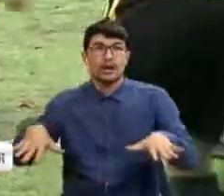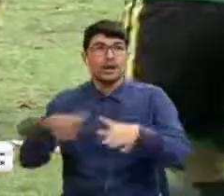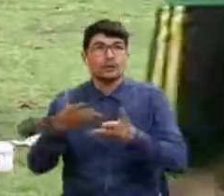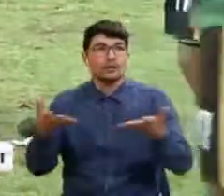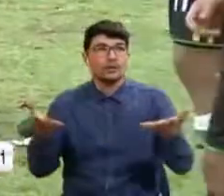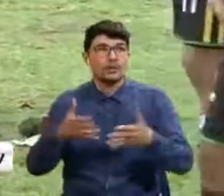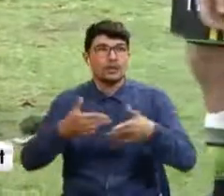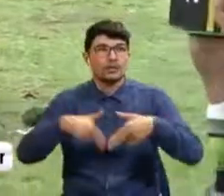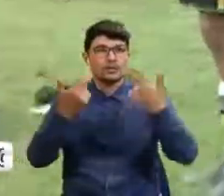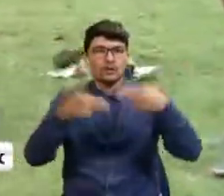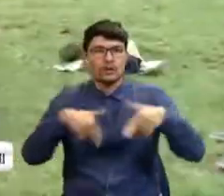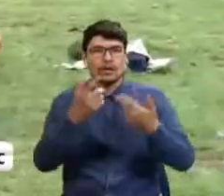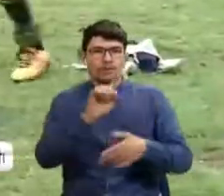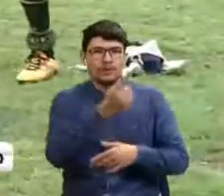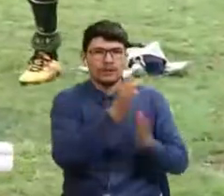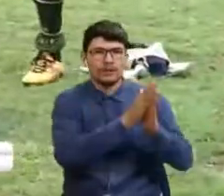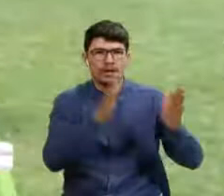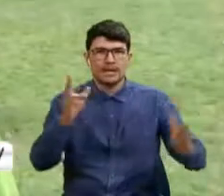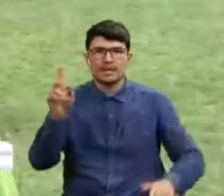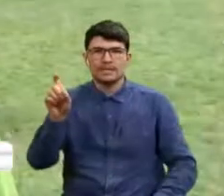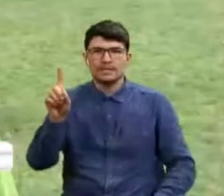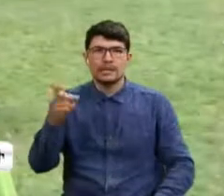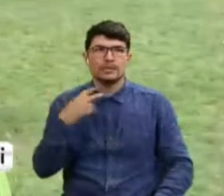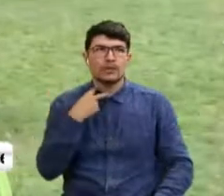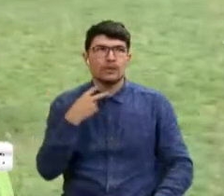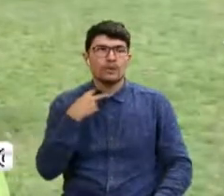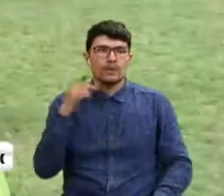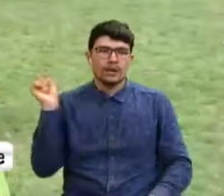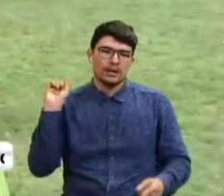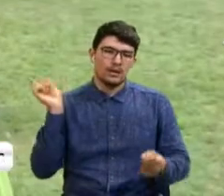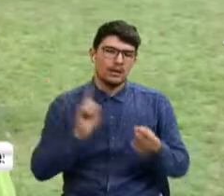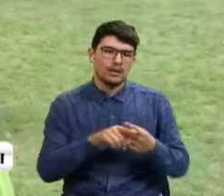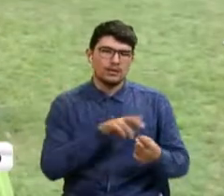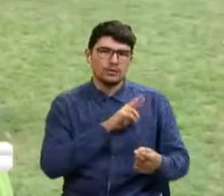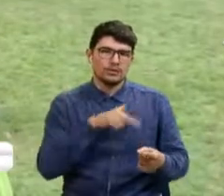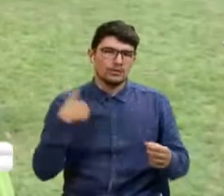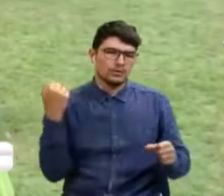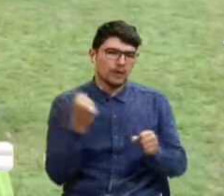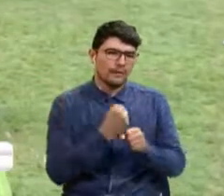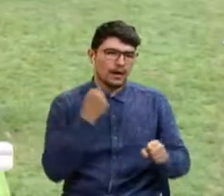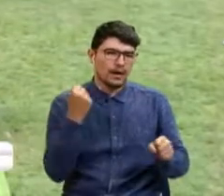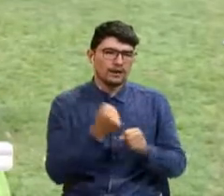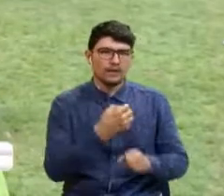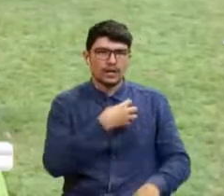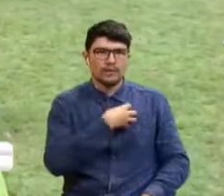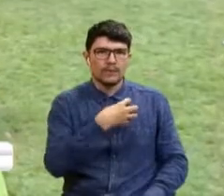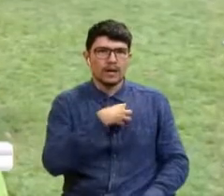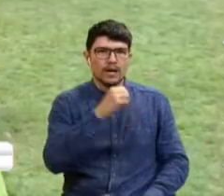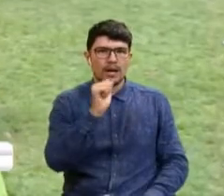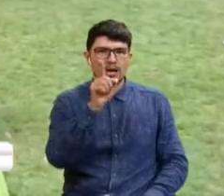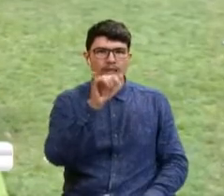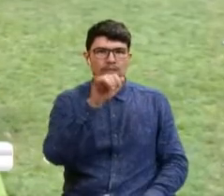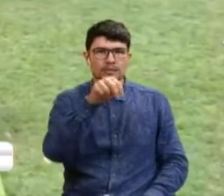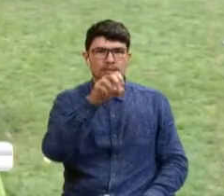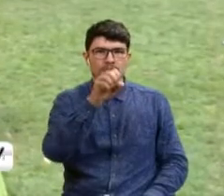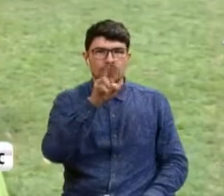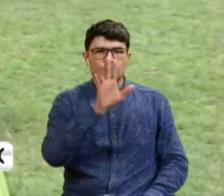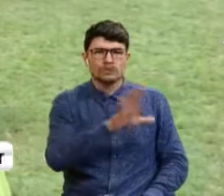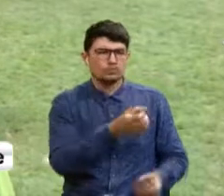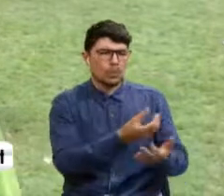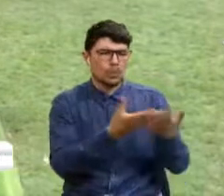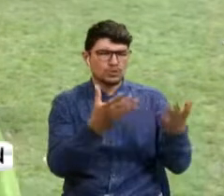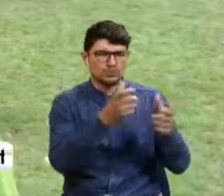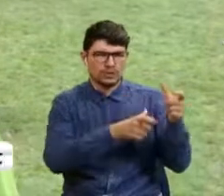cumplirá en tunja del 1º al 6 de noviembre venimos trabajando de hace mucho rato en el campeonato del señor son puros maestros